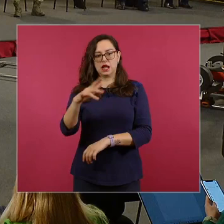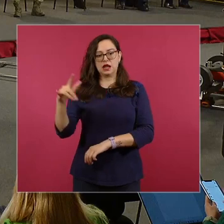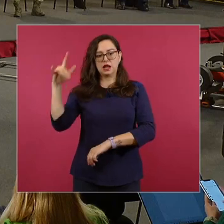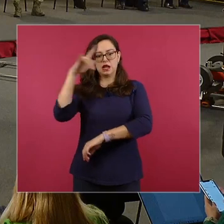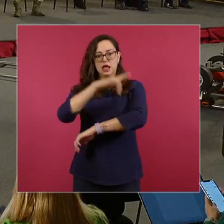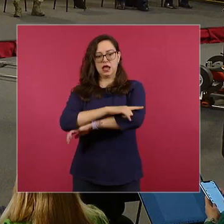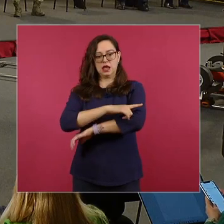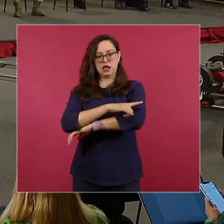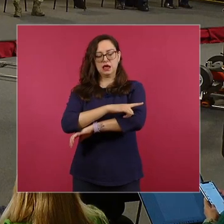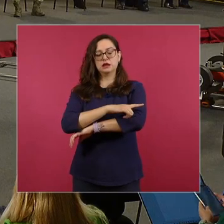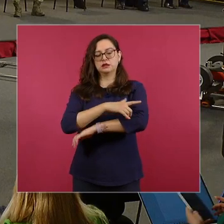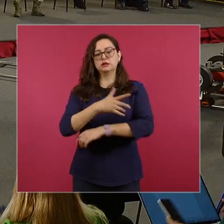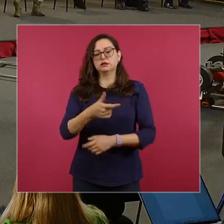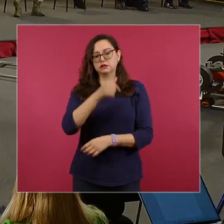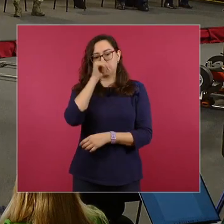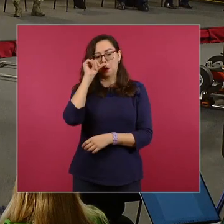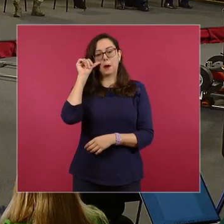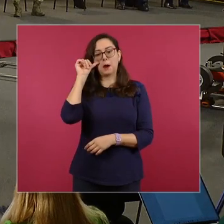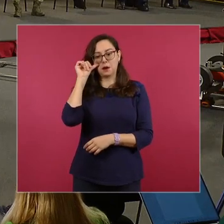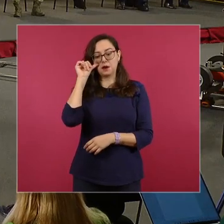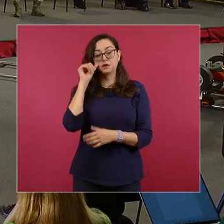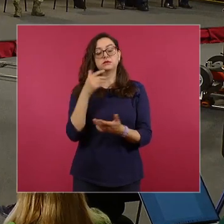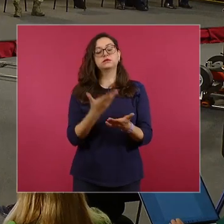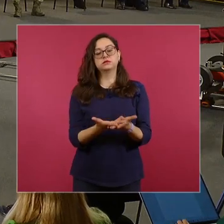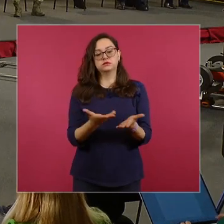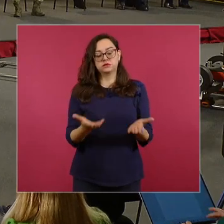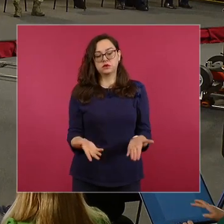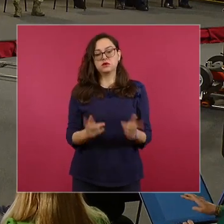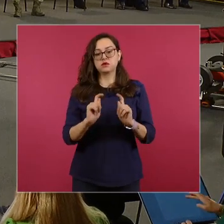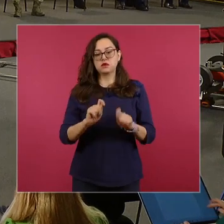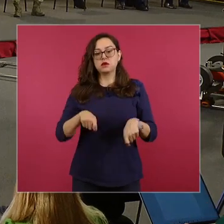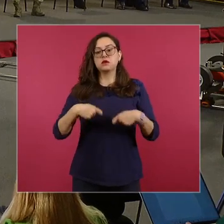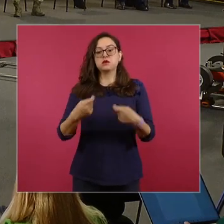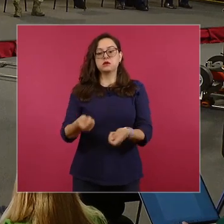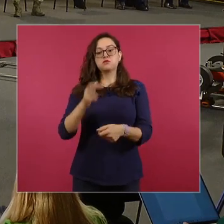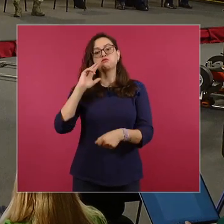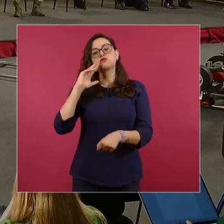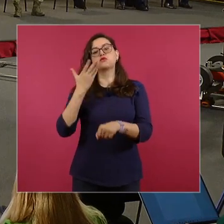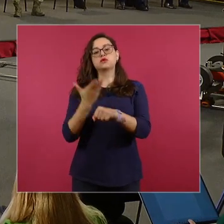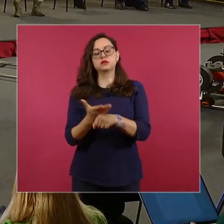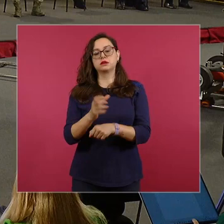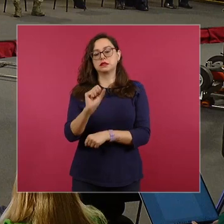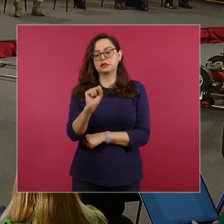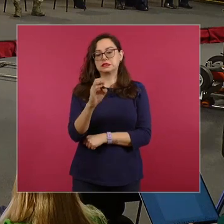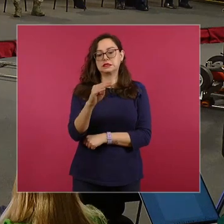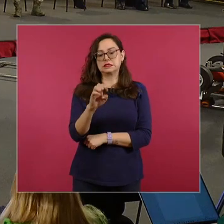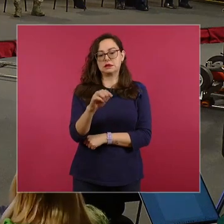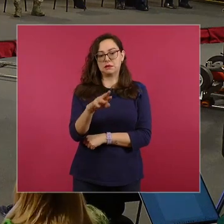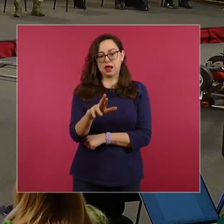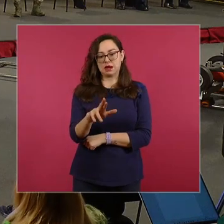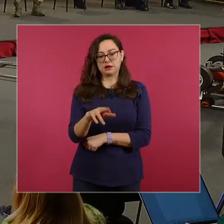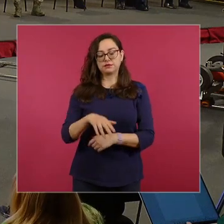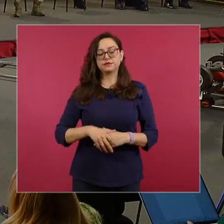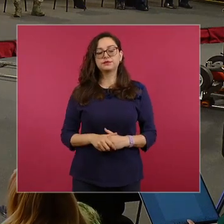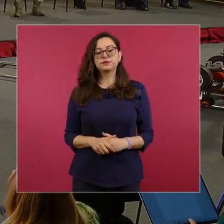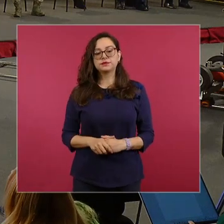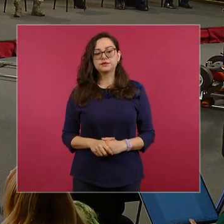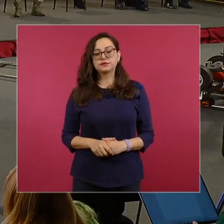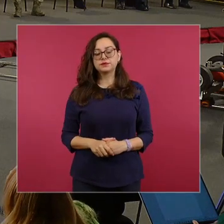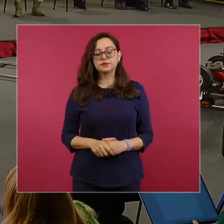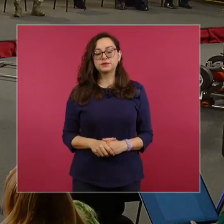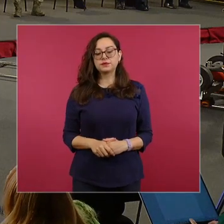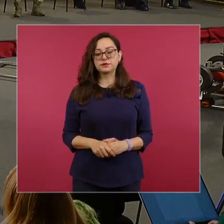México, ahora sectorizado a la Secretaría de Marina. La próxima, por favor.